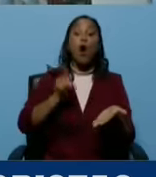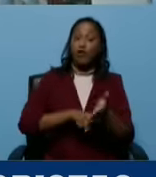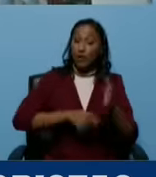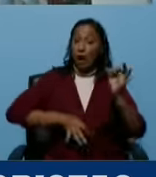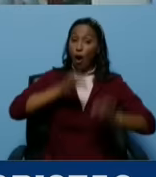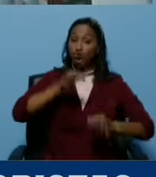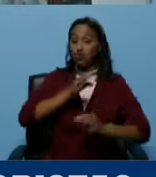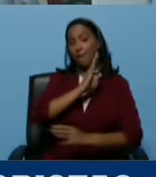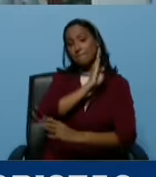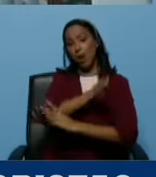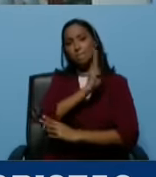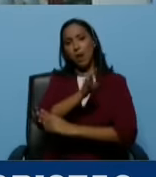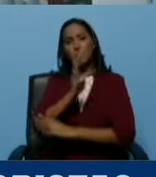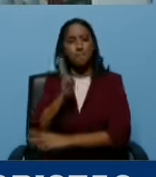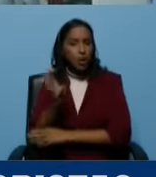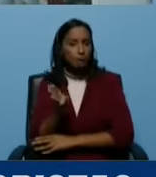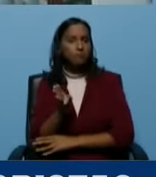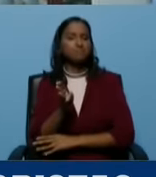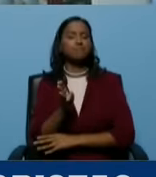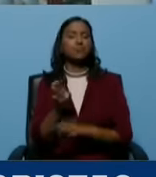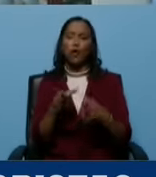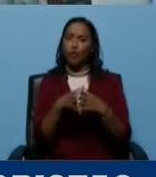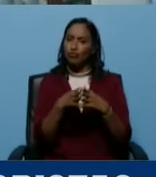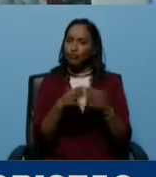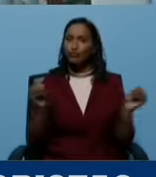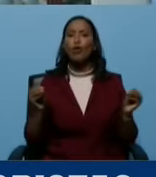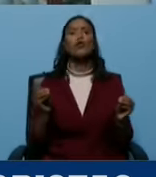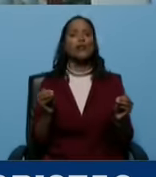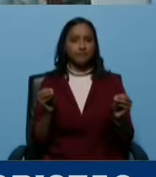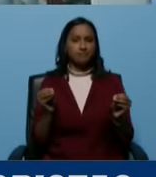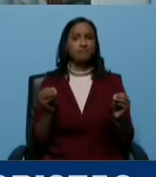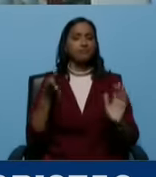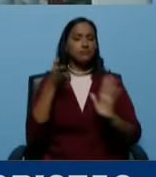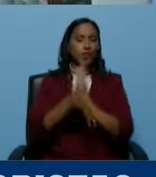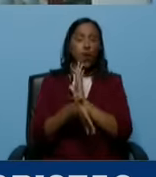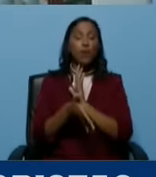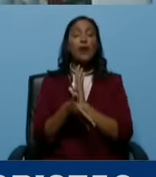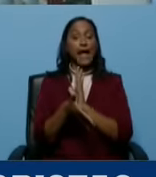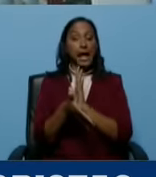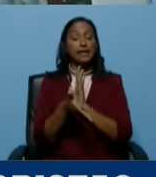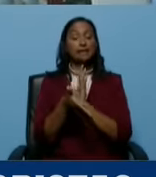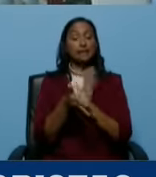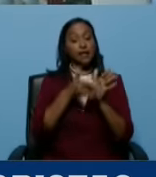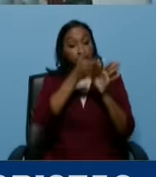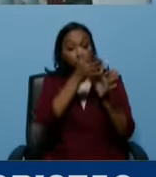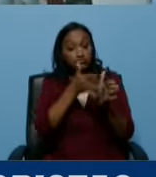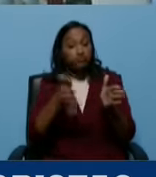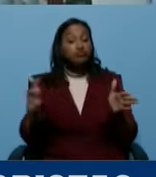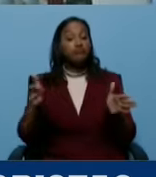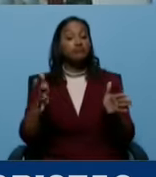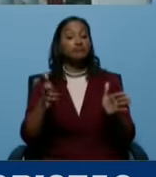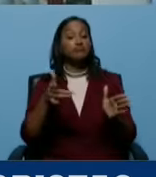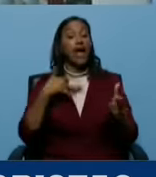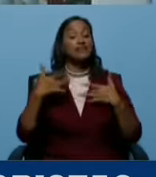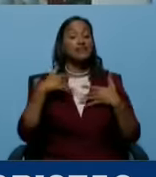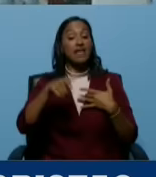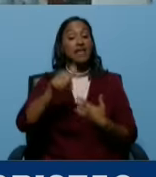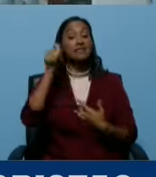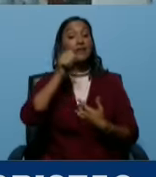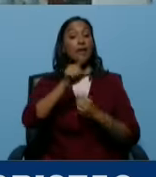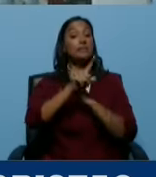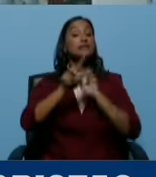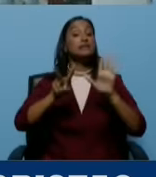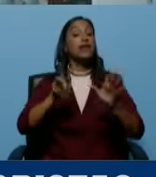que mencioné, con toda esta operación en marcha que incluye este sábado 17